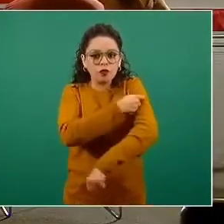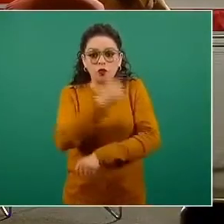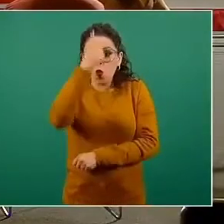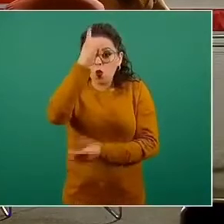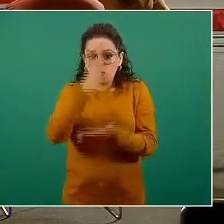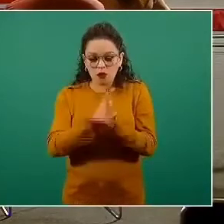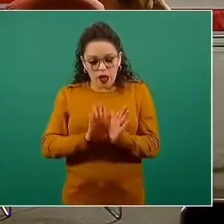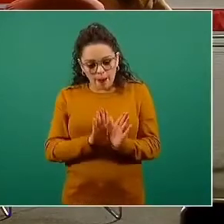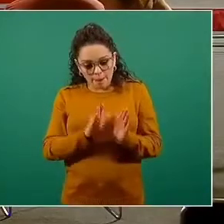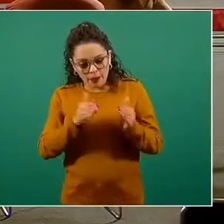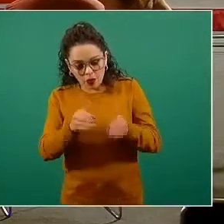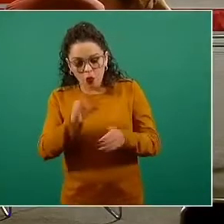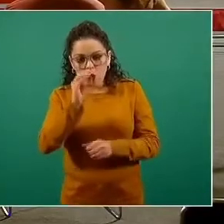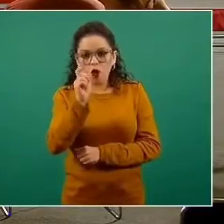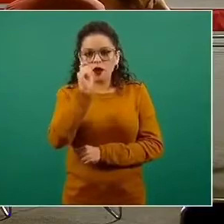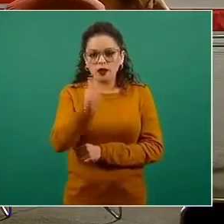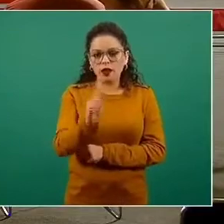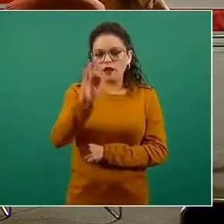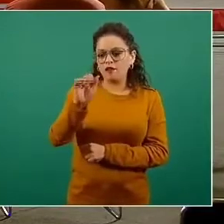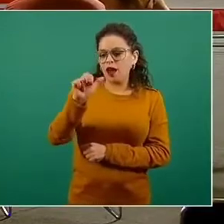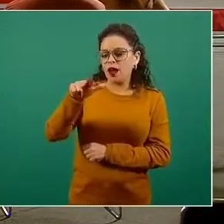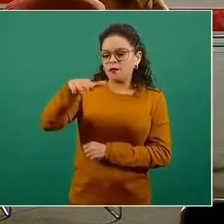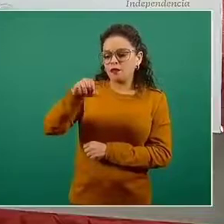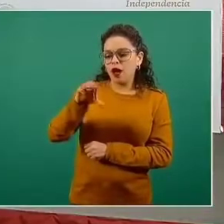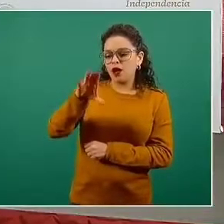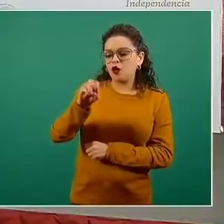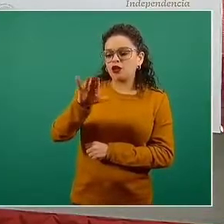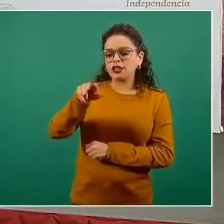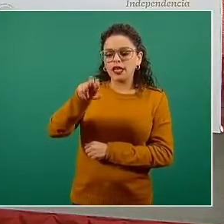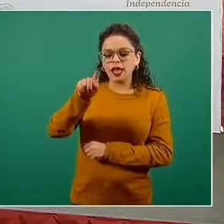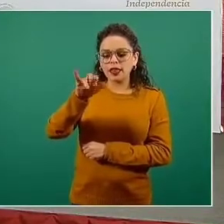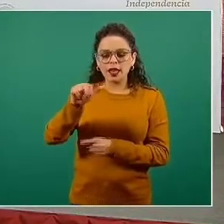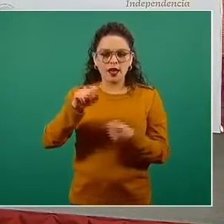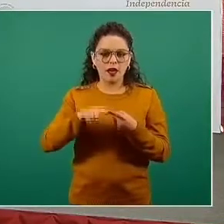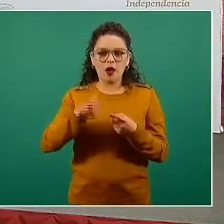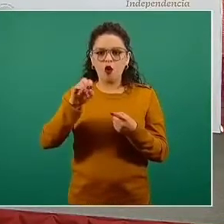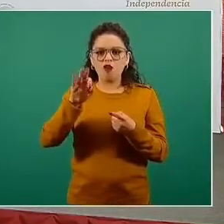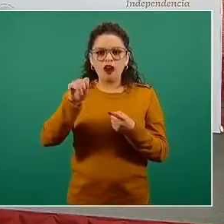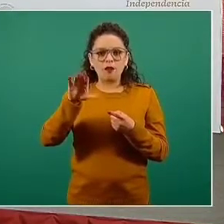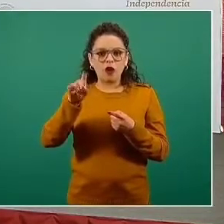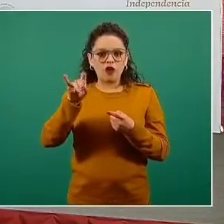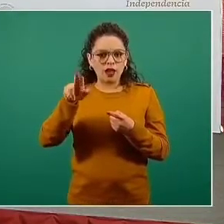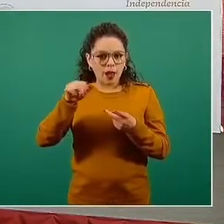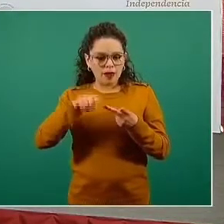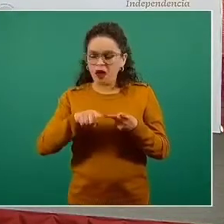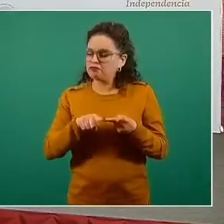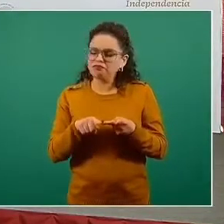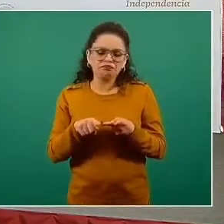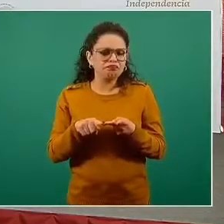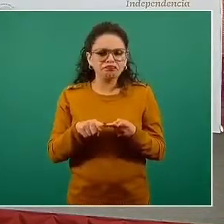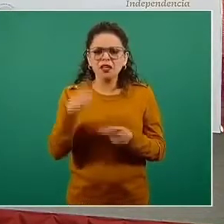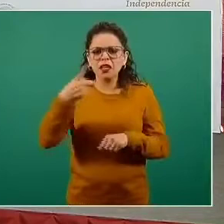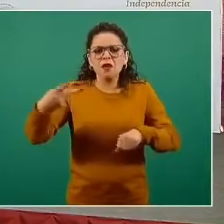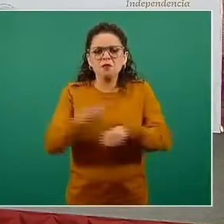de farmacocinética o farmacodinamia sobre los efectos del alcohol y los efectos de la vacuna. Algunas consideraciones, quizá